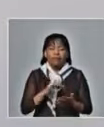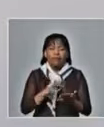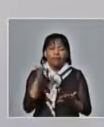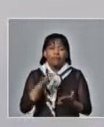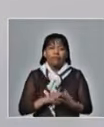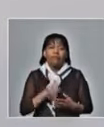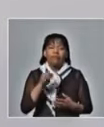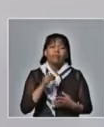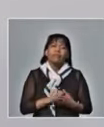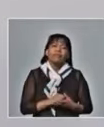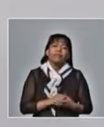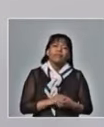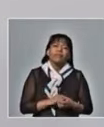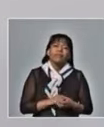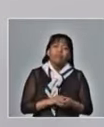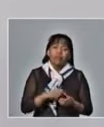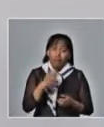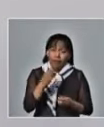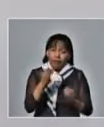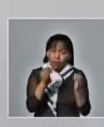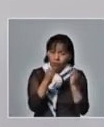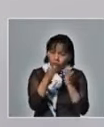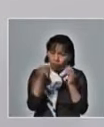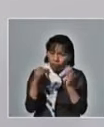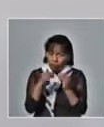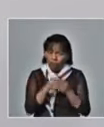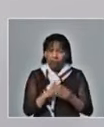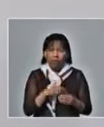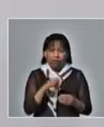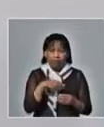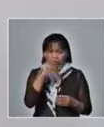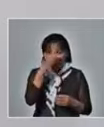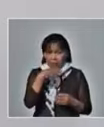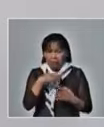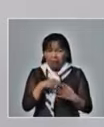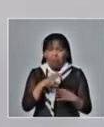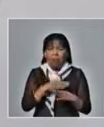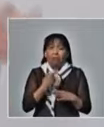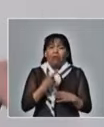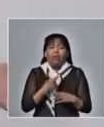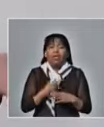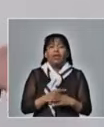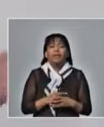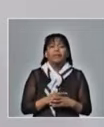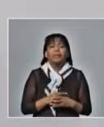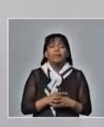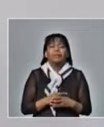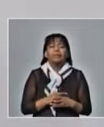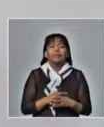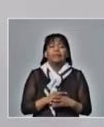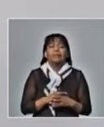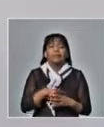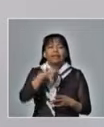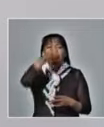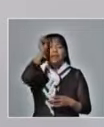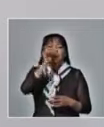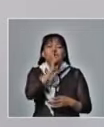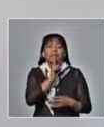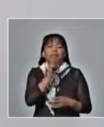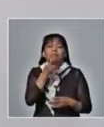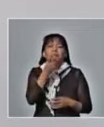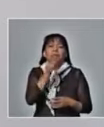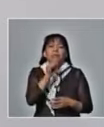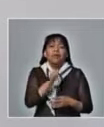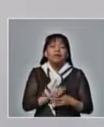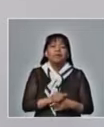Juan Carlos. Pues este es un debate que poco podemos saber porque el candidato de la mentira no dice nada y la candidata